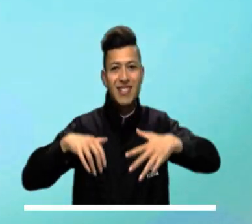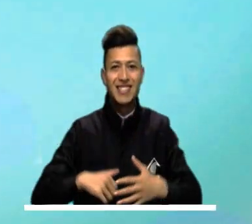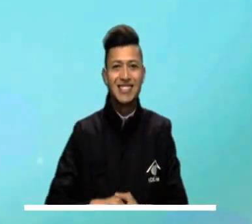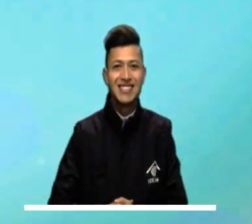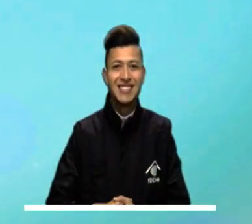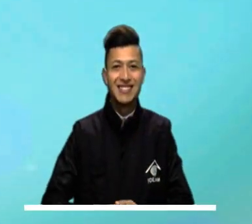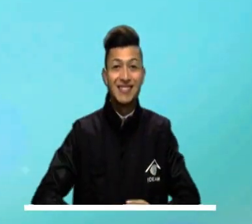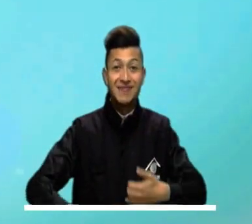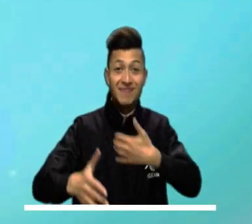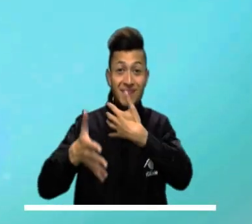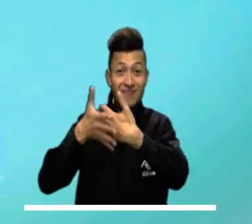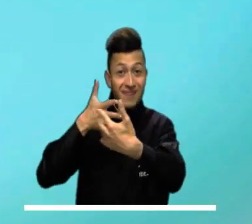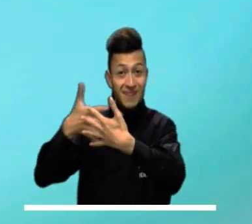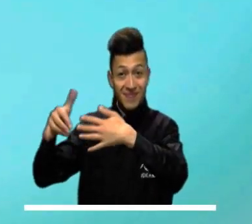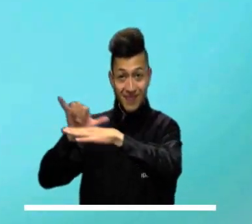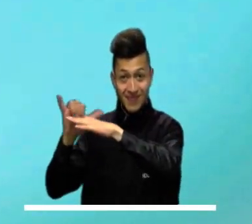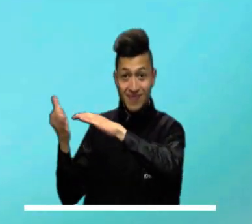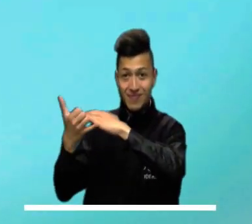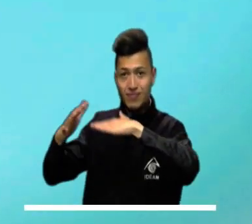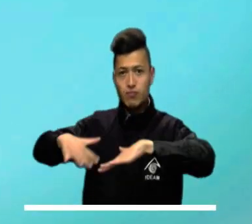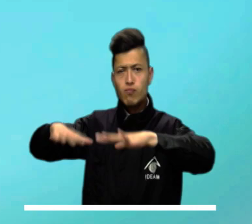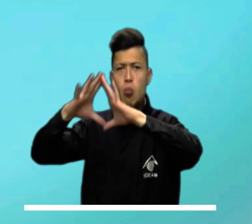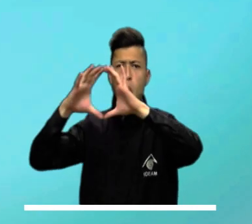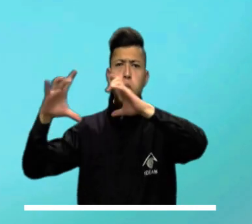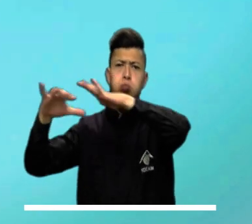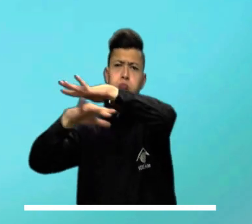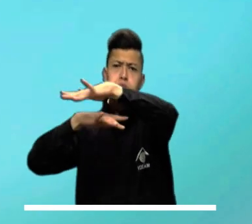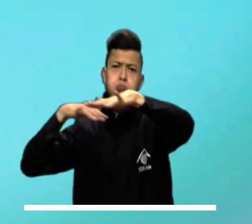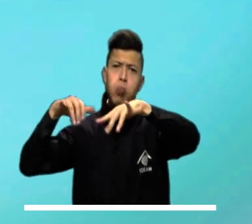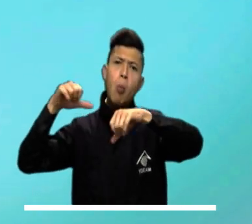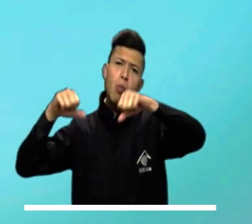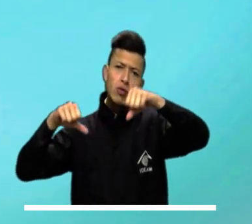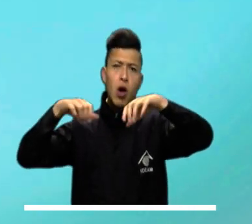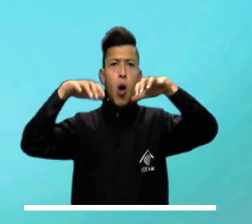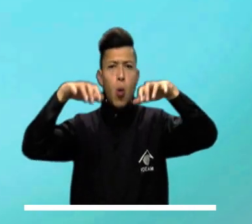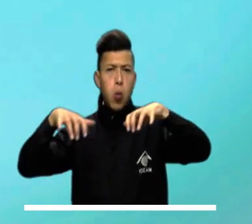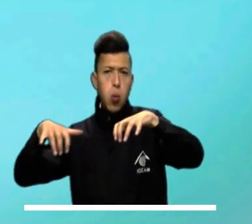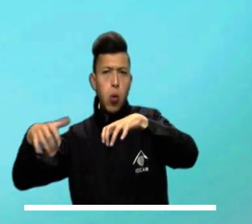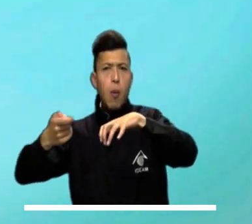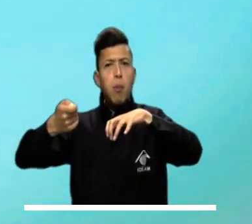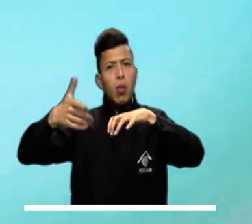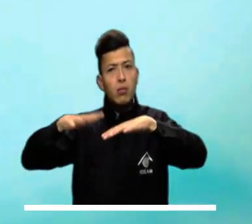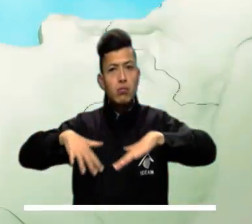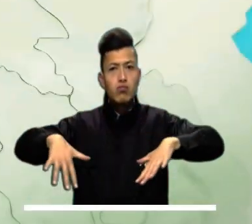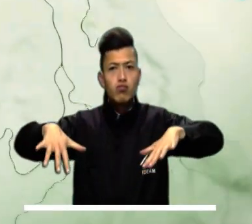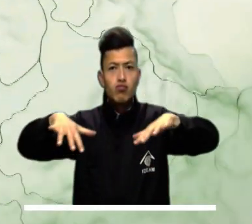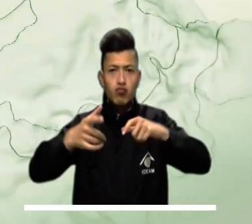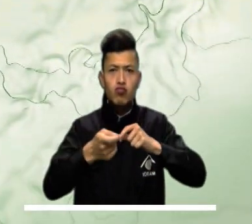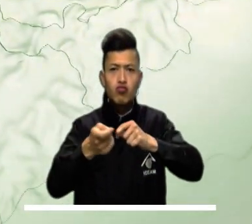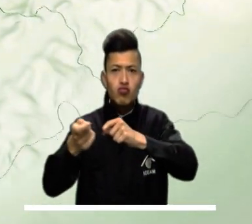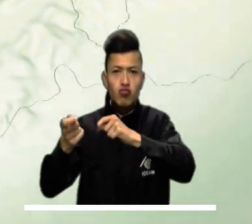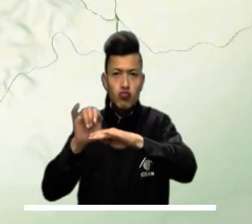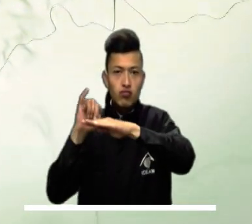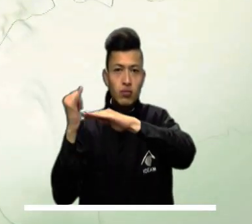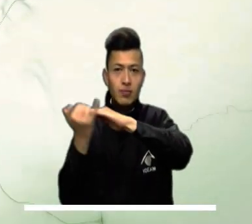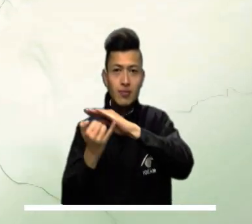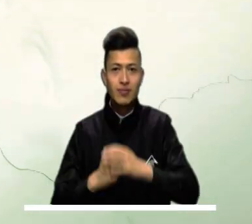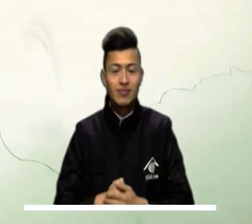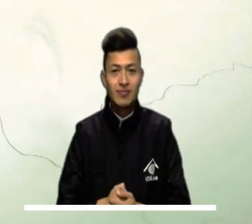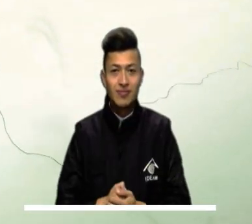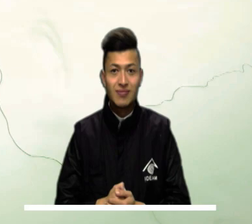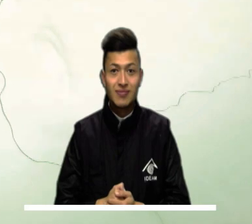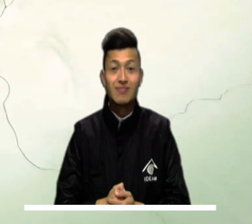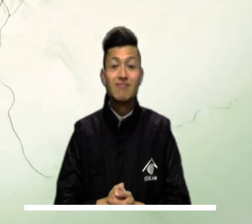de San Andrés permanecerá nublado y puede presentar lluvias ocasionales en cercanías al área insular. La mayor parte